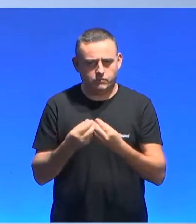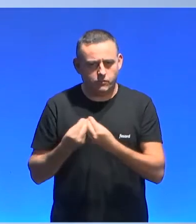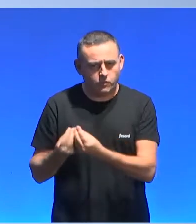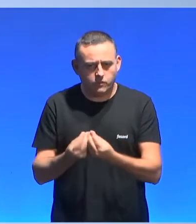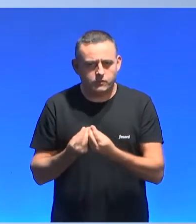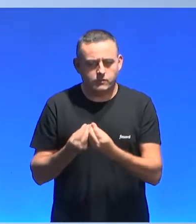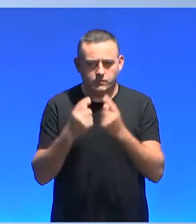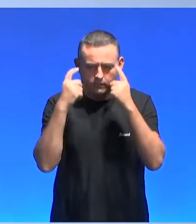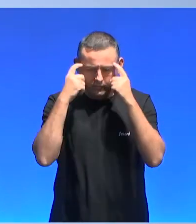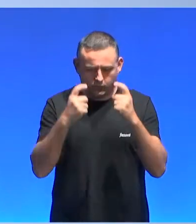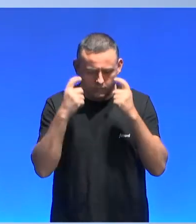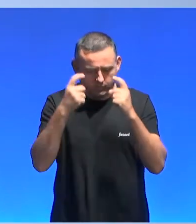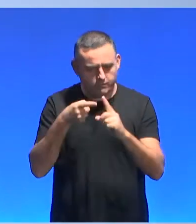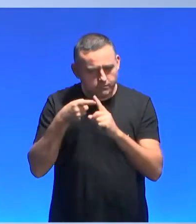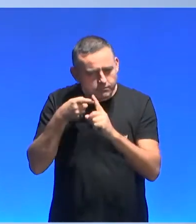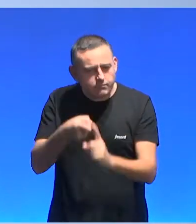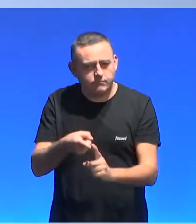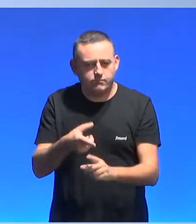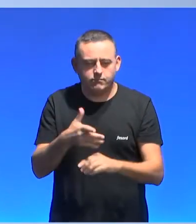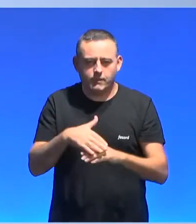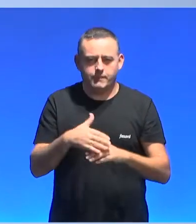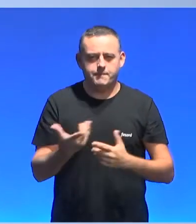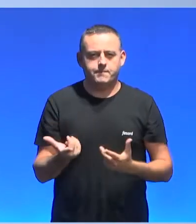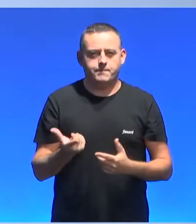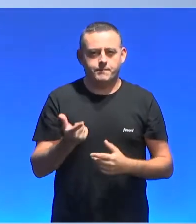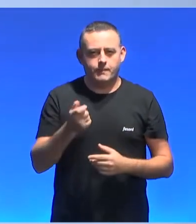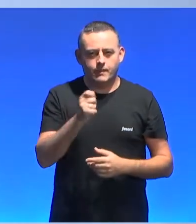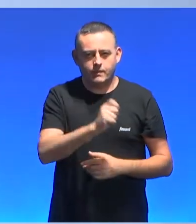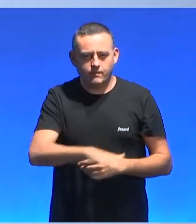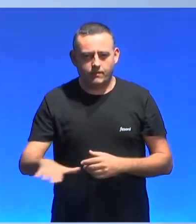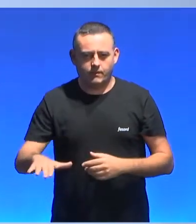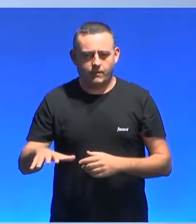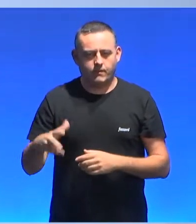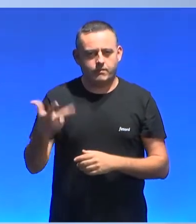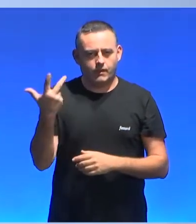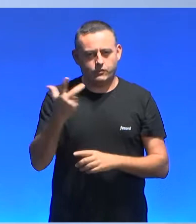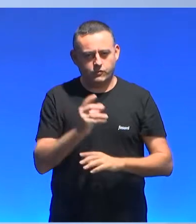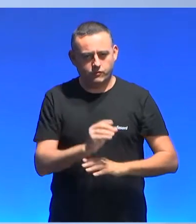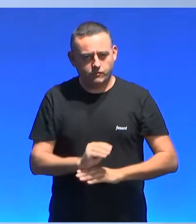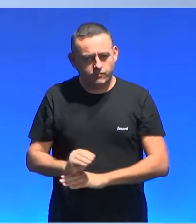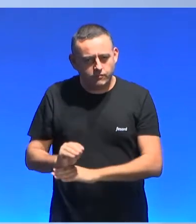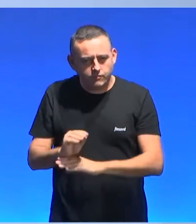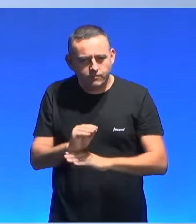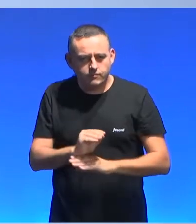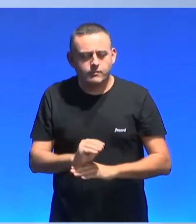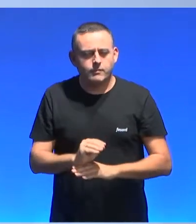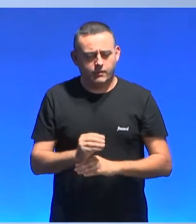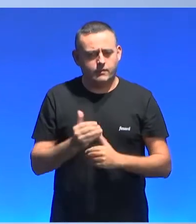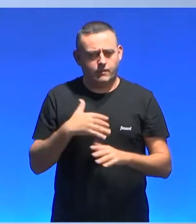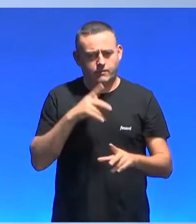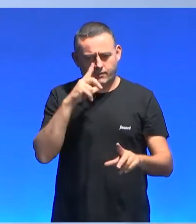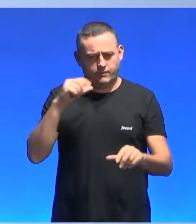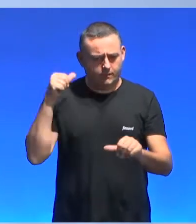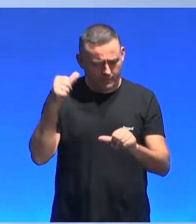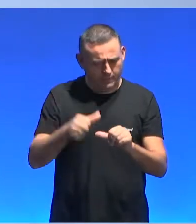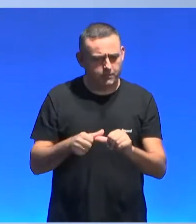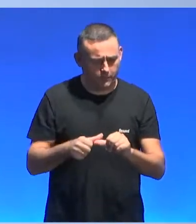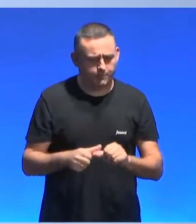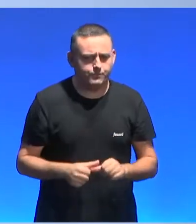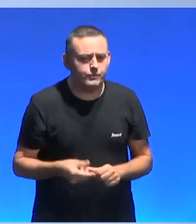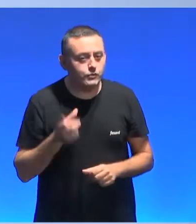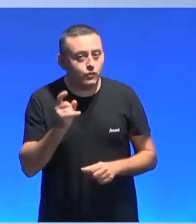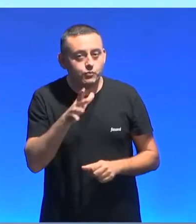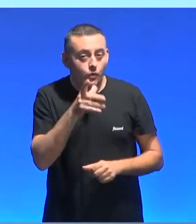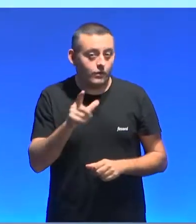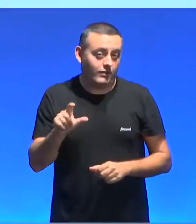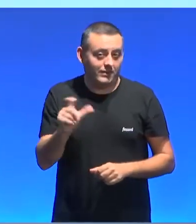trancas en defender los derechos de la infancia desde hace mucho, mucho tiempo. Y no porque tenga ya certa età, como dicen